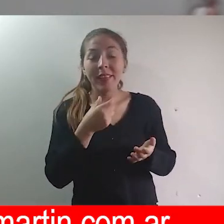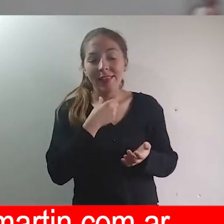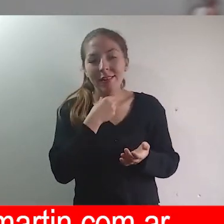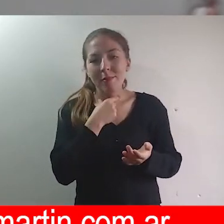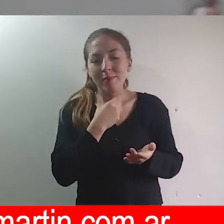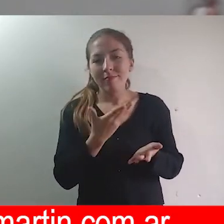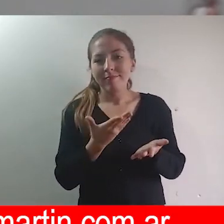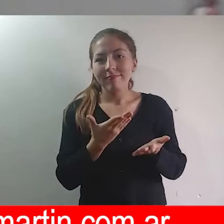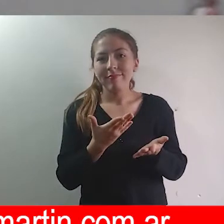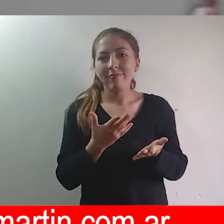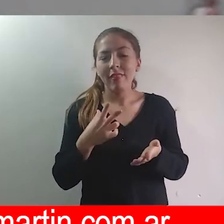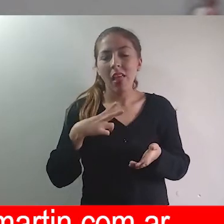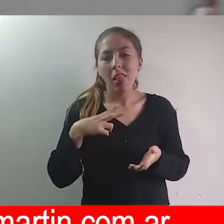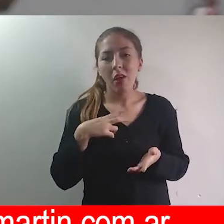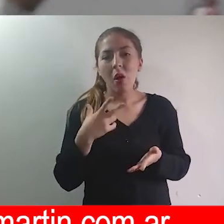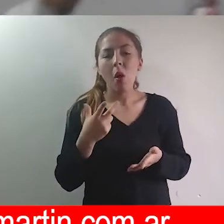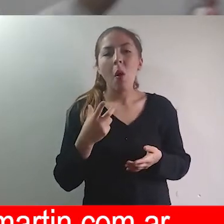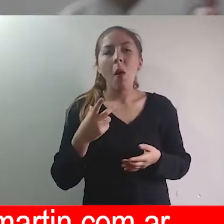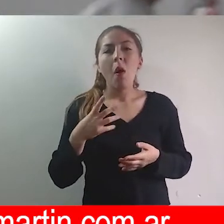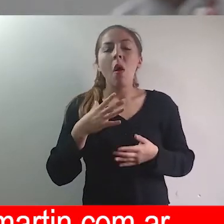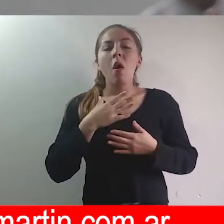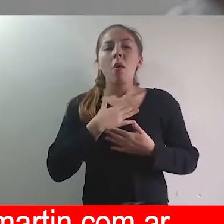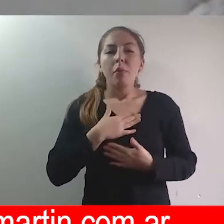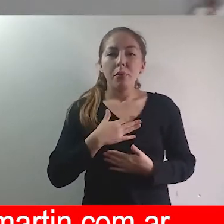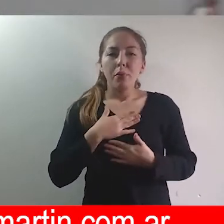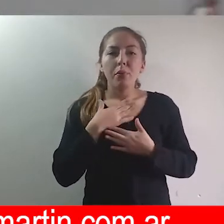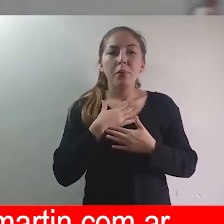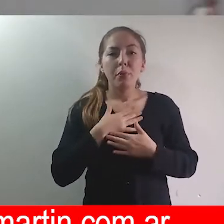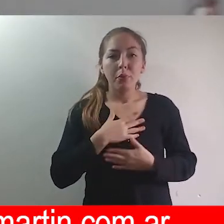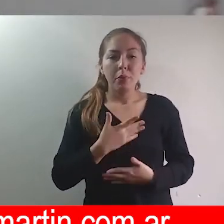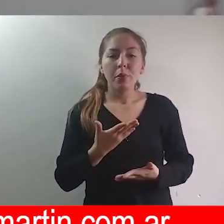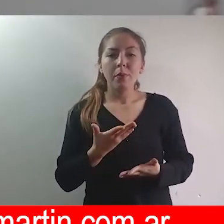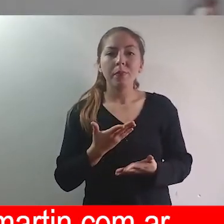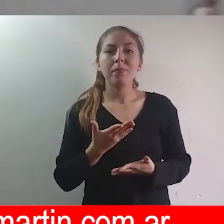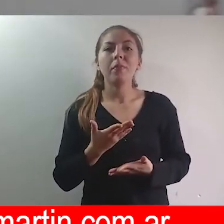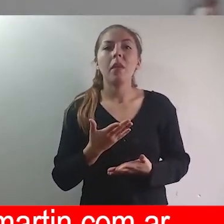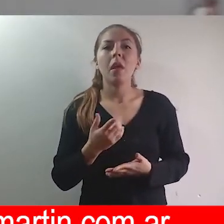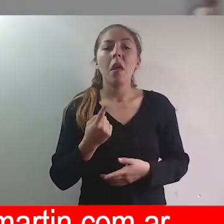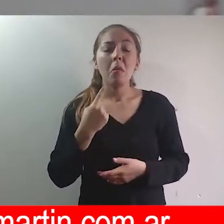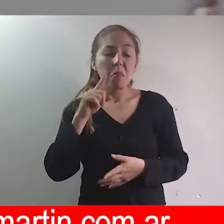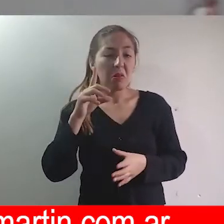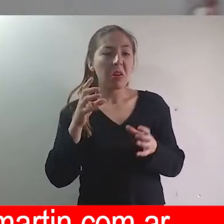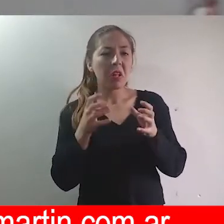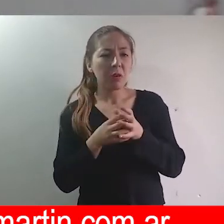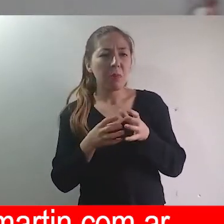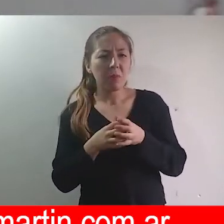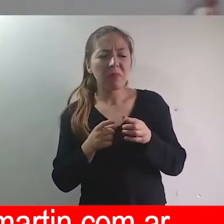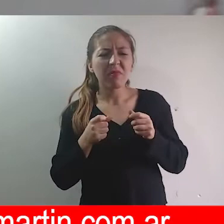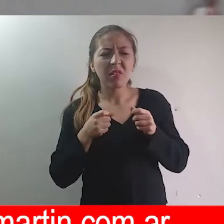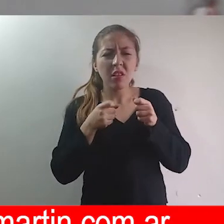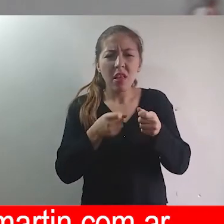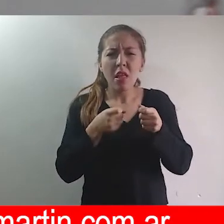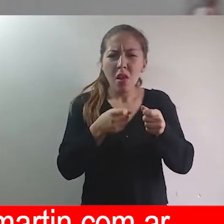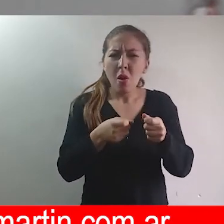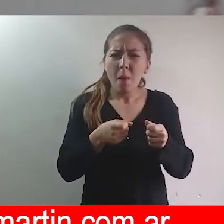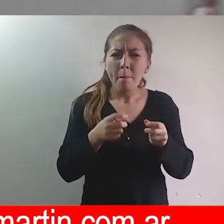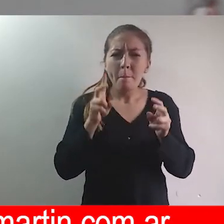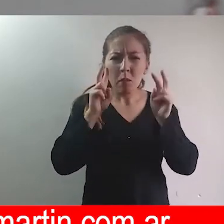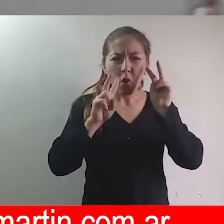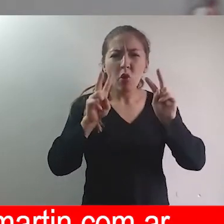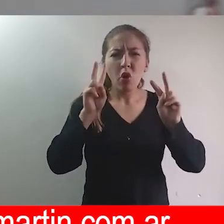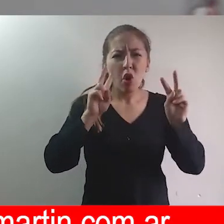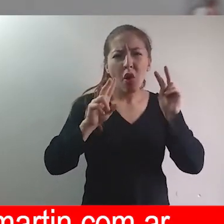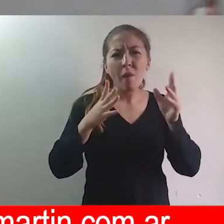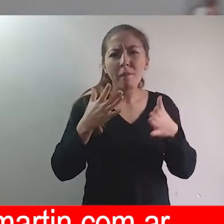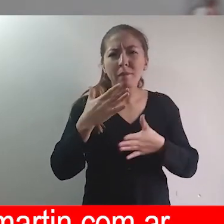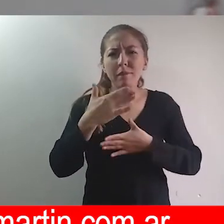punta. Y bueno, pecamos un poquito de no tener tanta paciencia, pero creo que el equipo todo